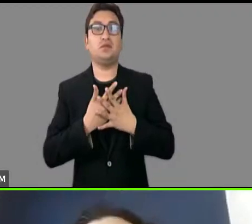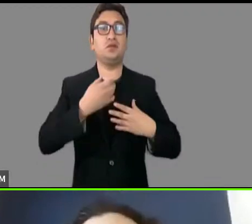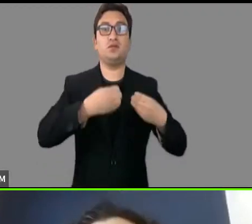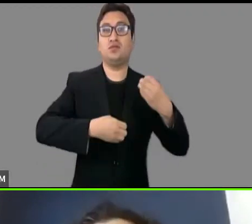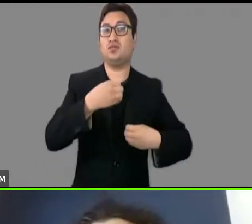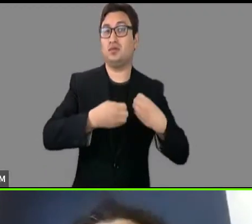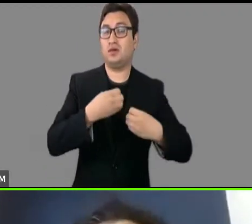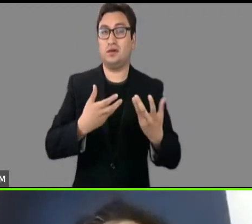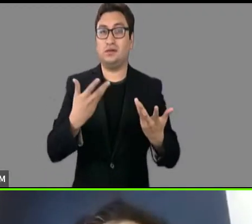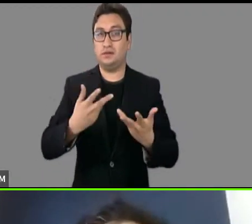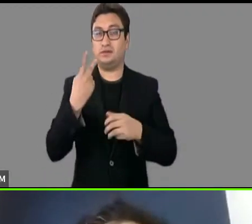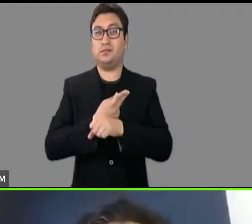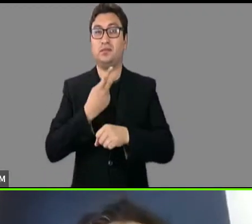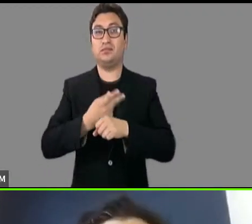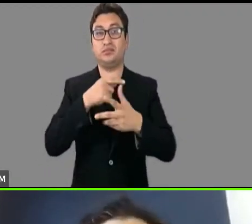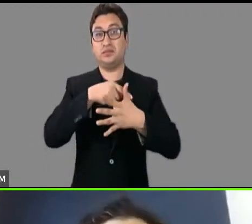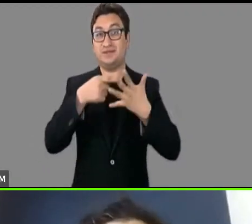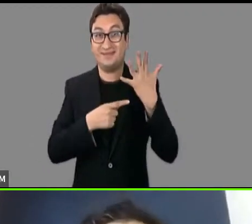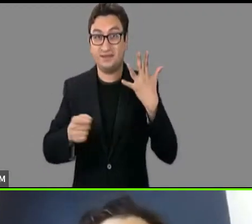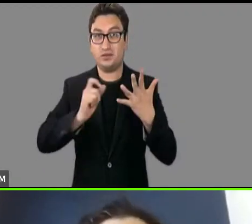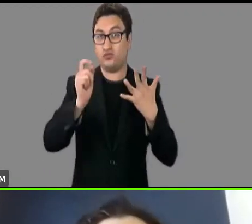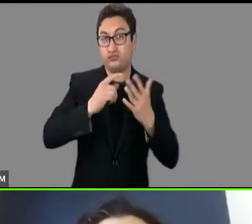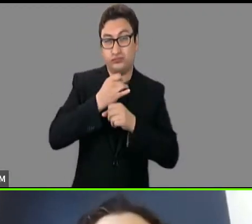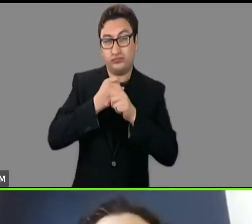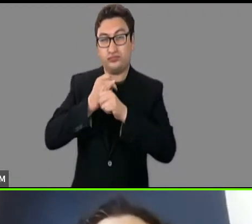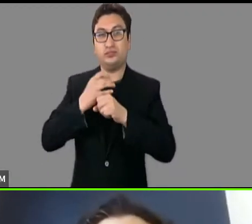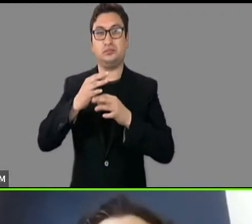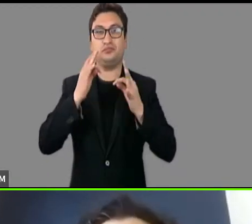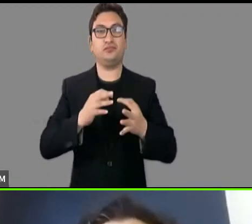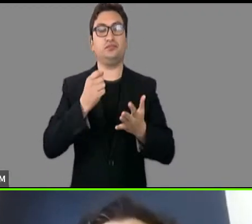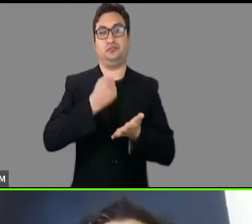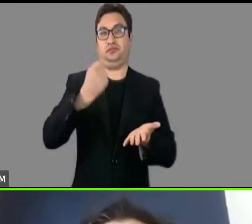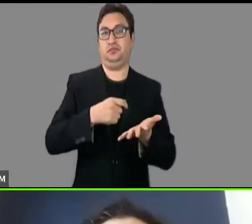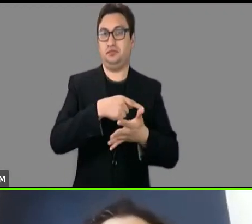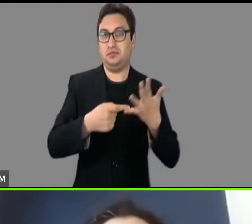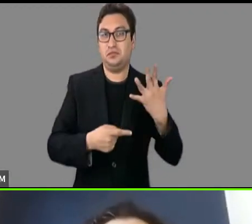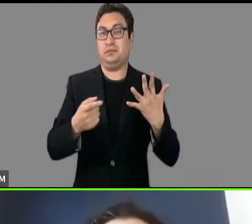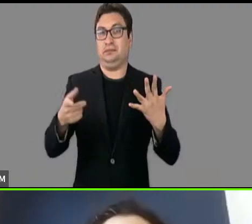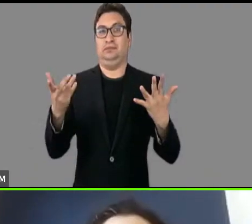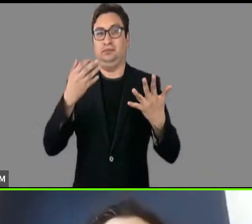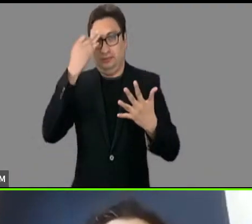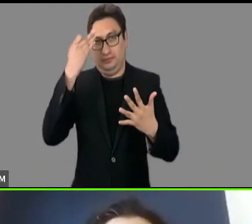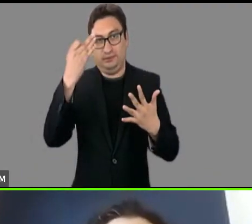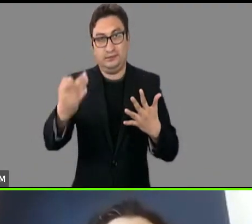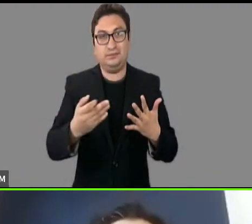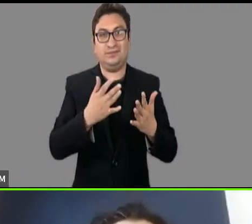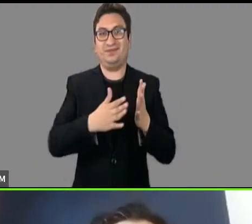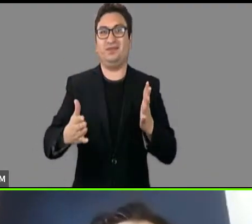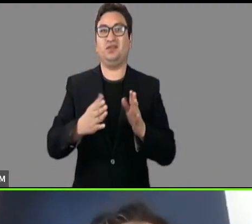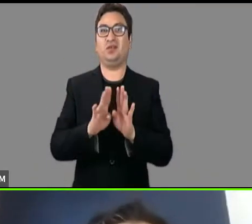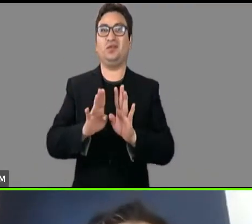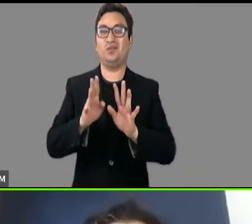estos 5 dictámenes, ¿no? Es decir, la carencia que tenemos en términos de recursos humanos,